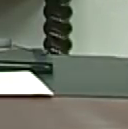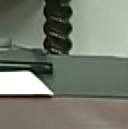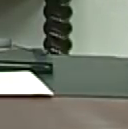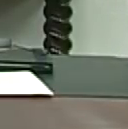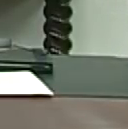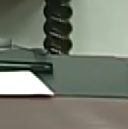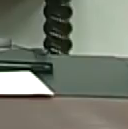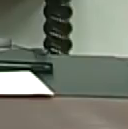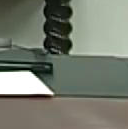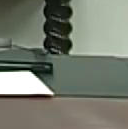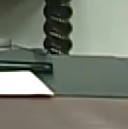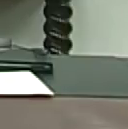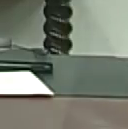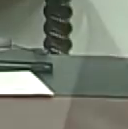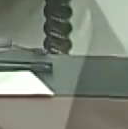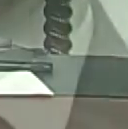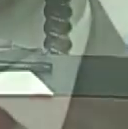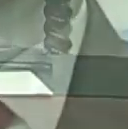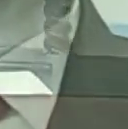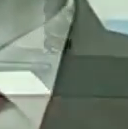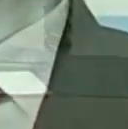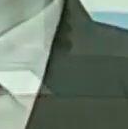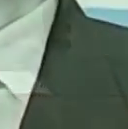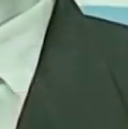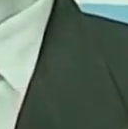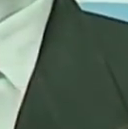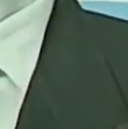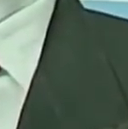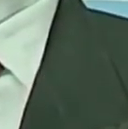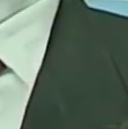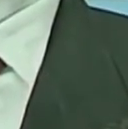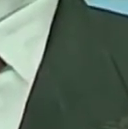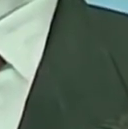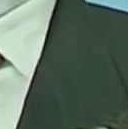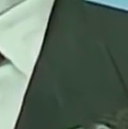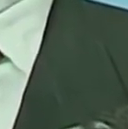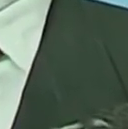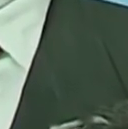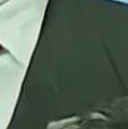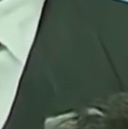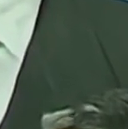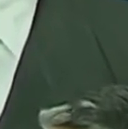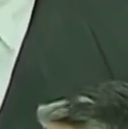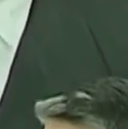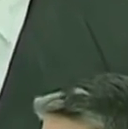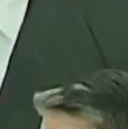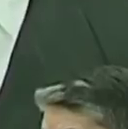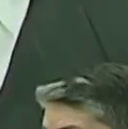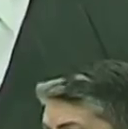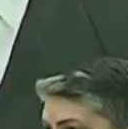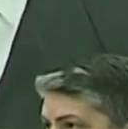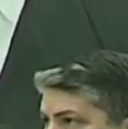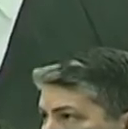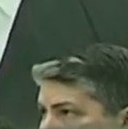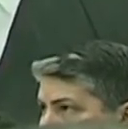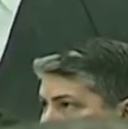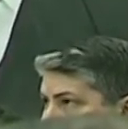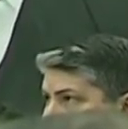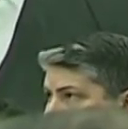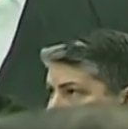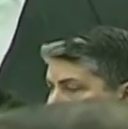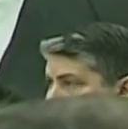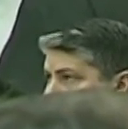estelares que se vivieron y se van a volver a vivir en nuestra Suramérica.